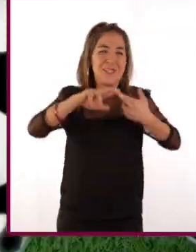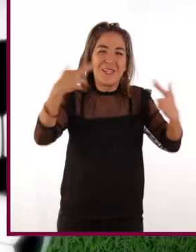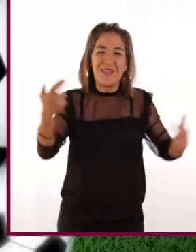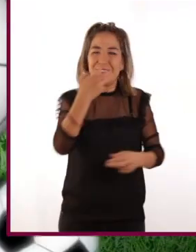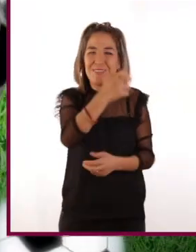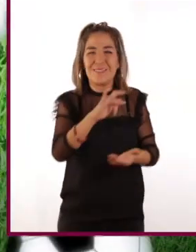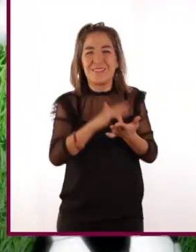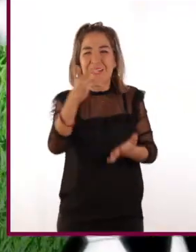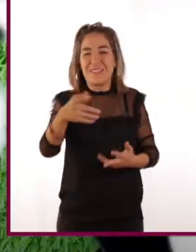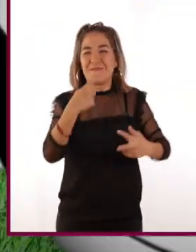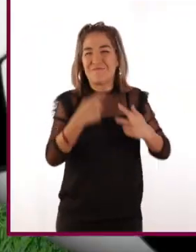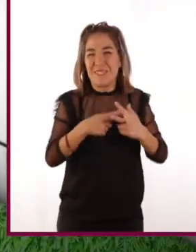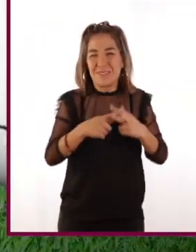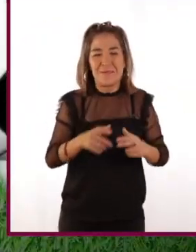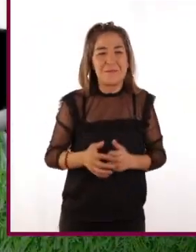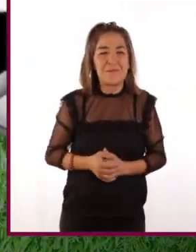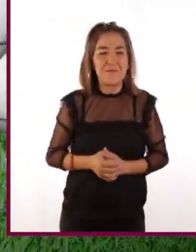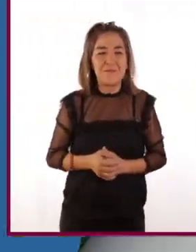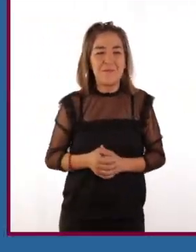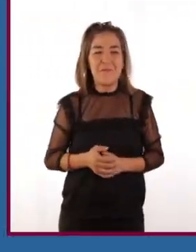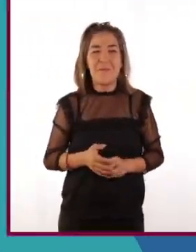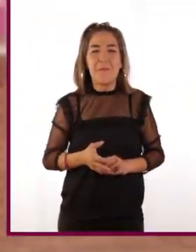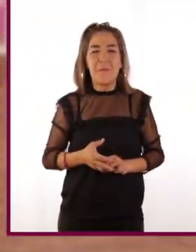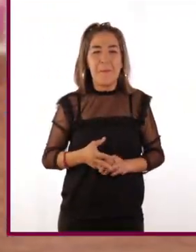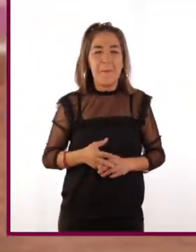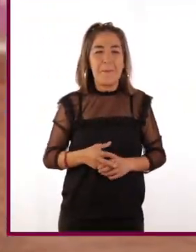está relacionado gracias a las matemáticas.